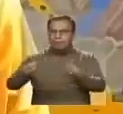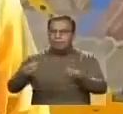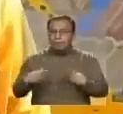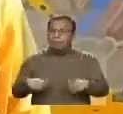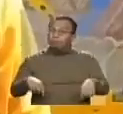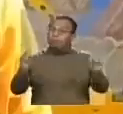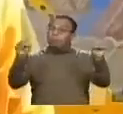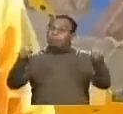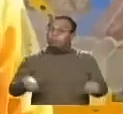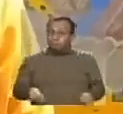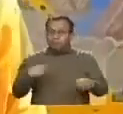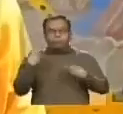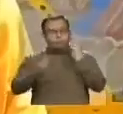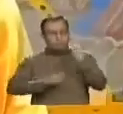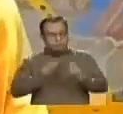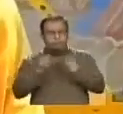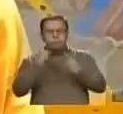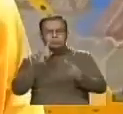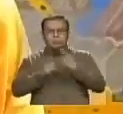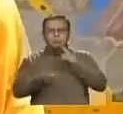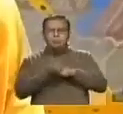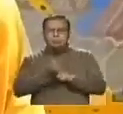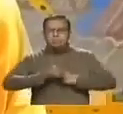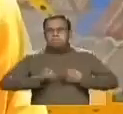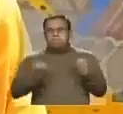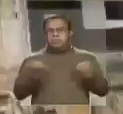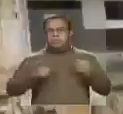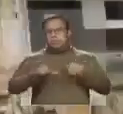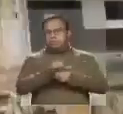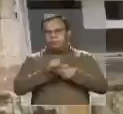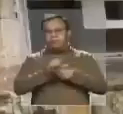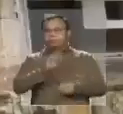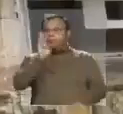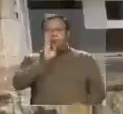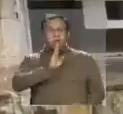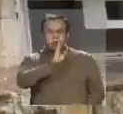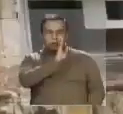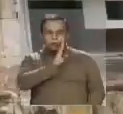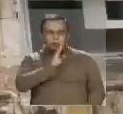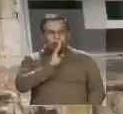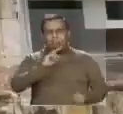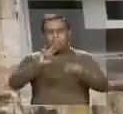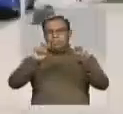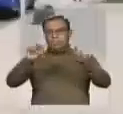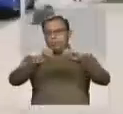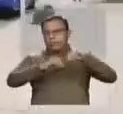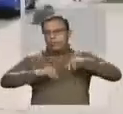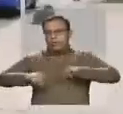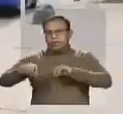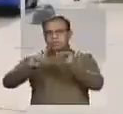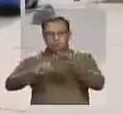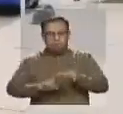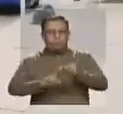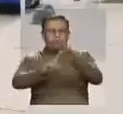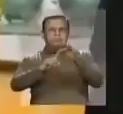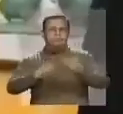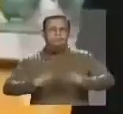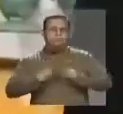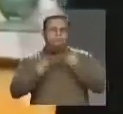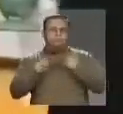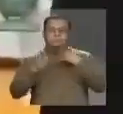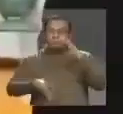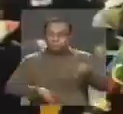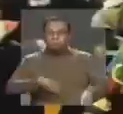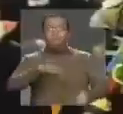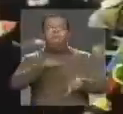ha permitido hacer y ser. Para mí Bogotá y la localidad de Bosa es unos territorios muy especiales en mi vida, pero